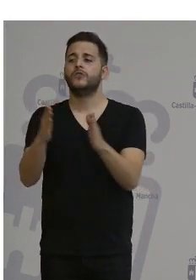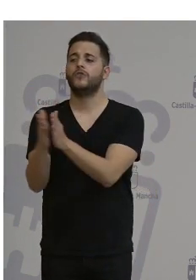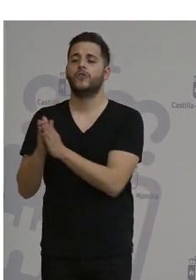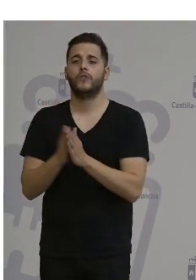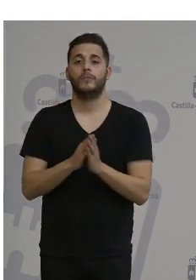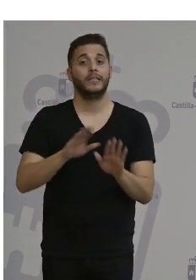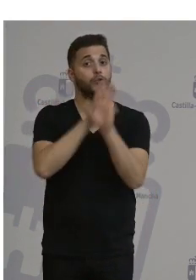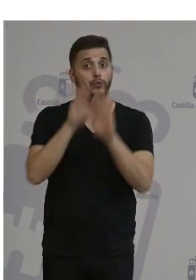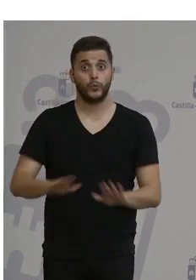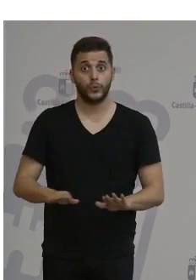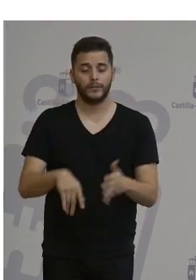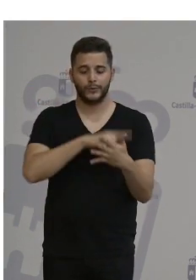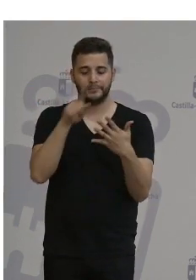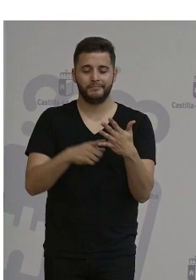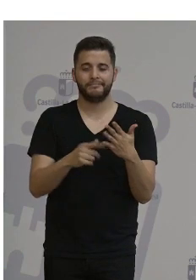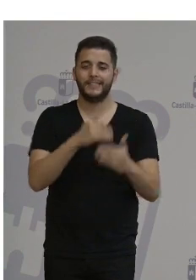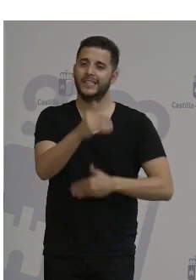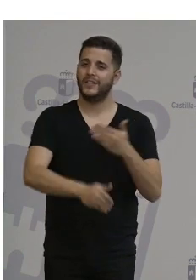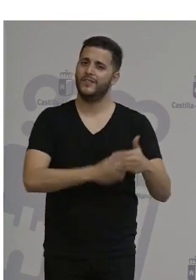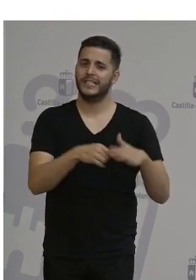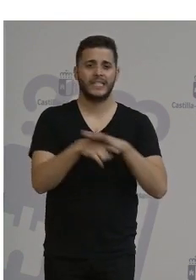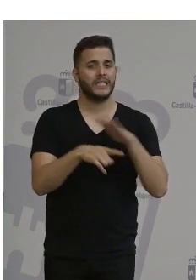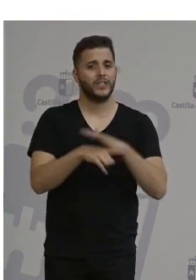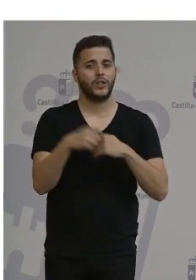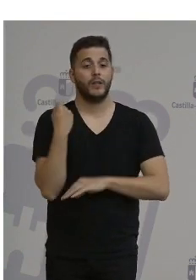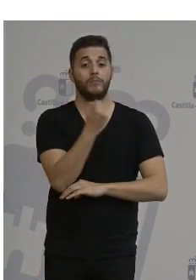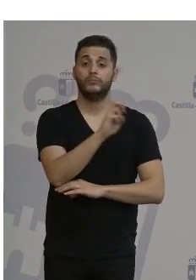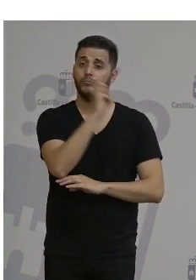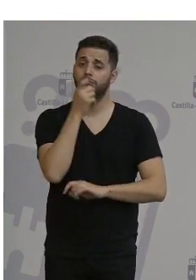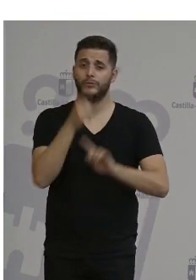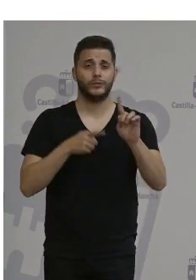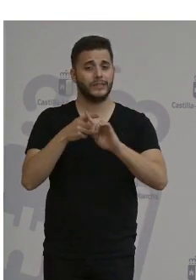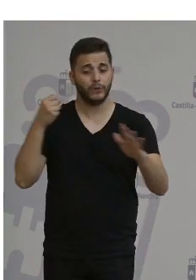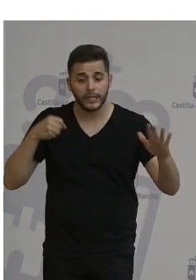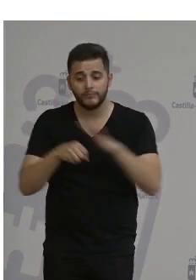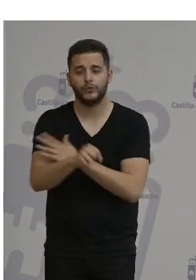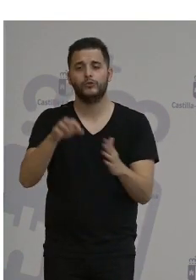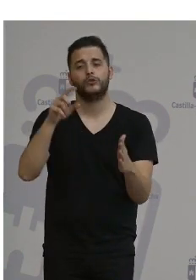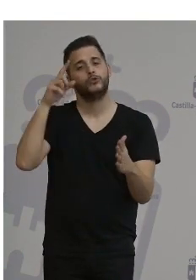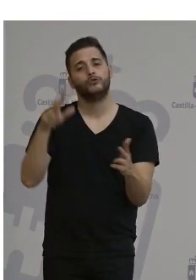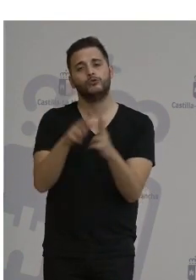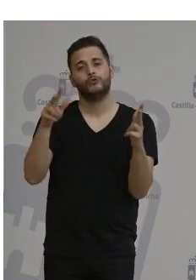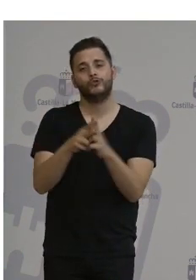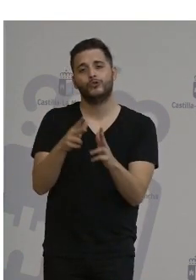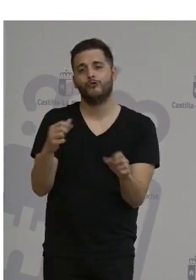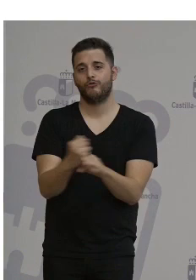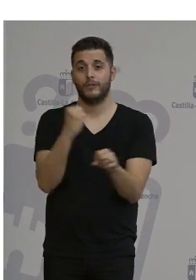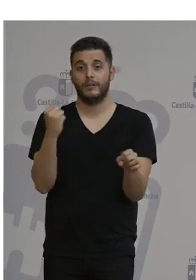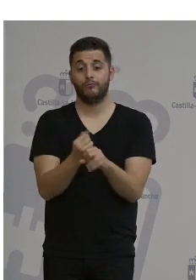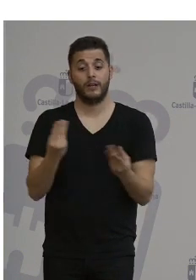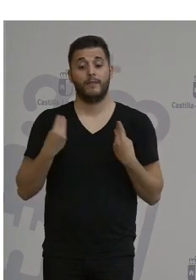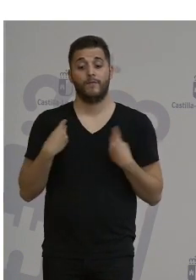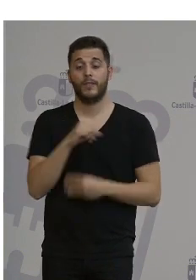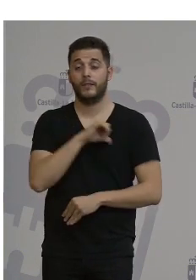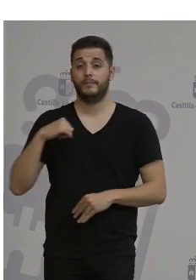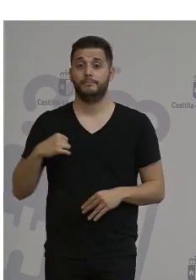Y, por último, la fase de gestión de otros apoyos para la inclusión sociolaboral y vida dependiente. Ante posibles